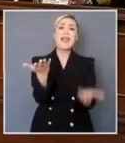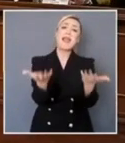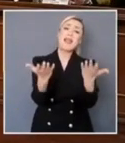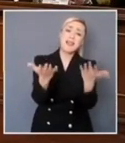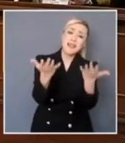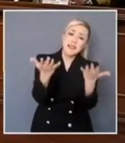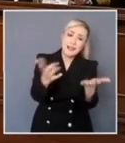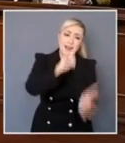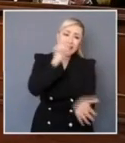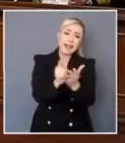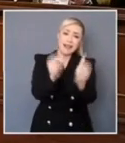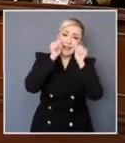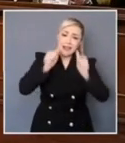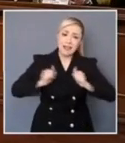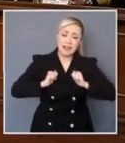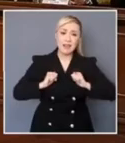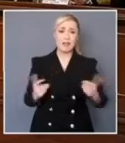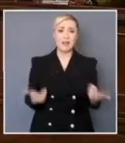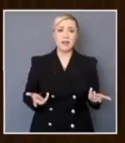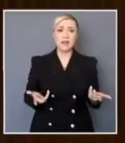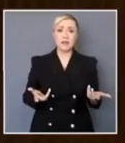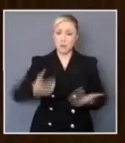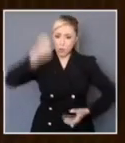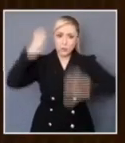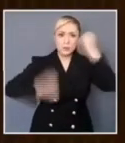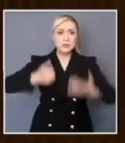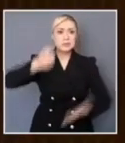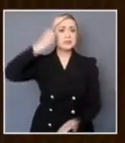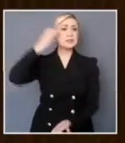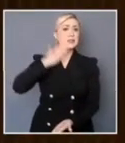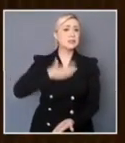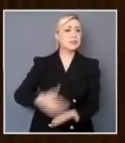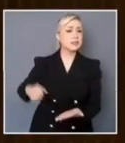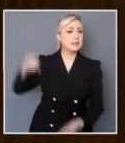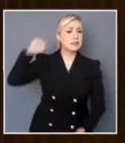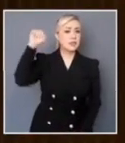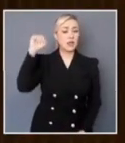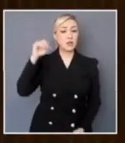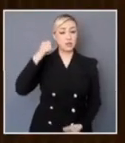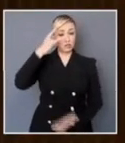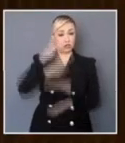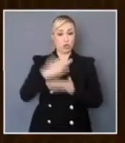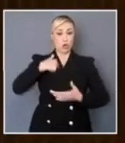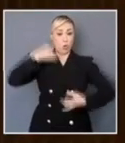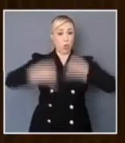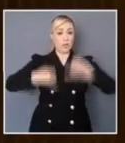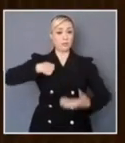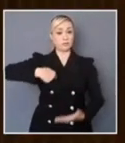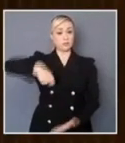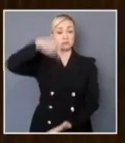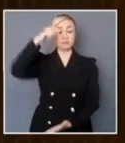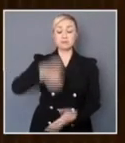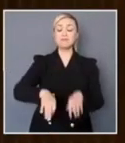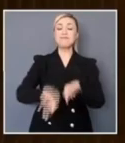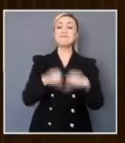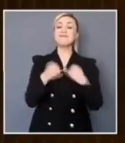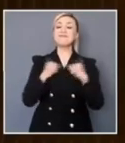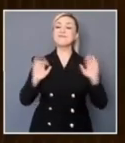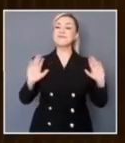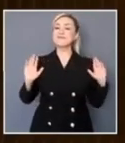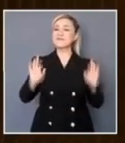independencia judicial no es un privilegio de los jueces, es el